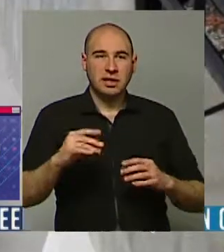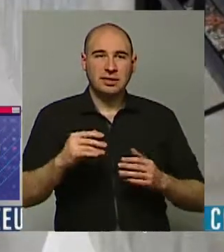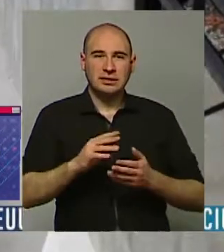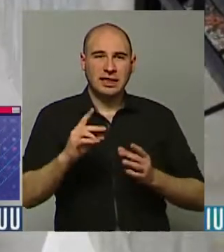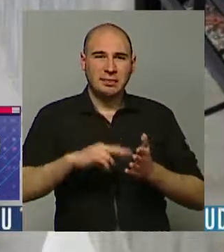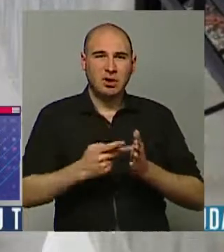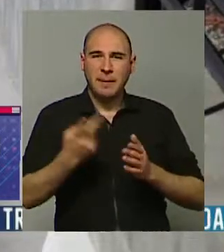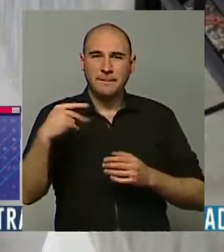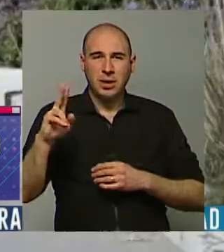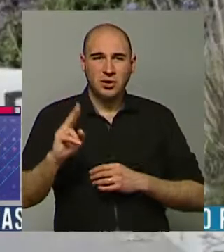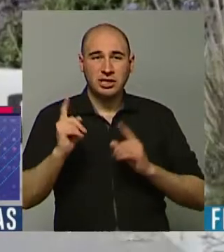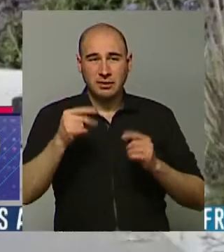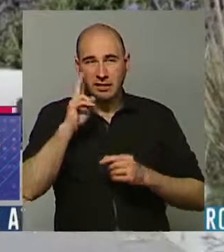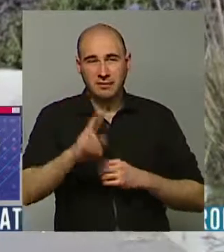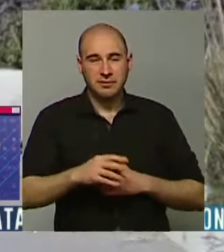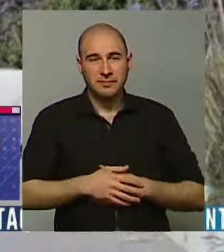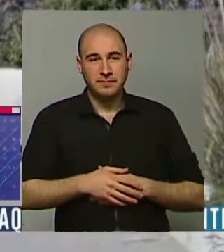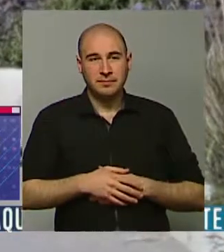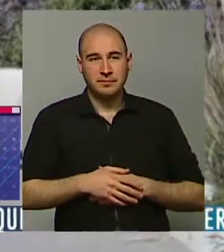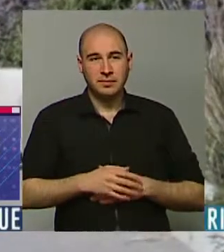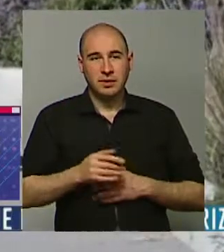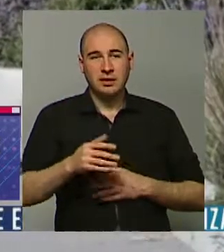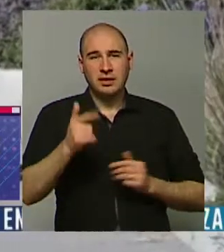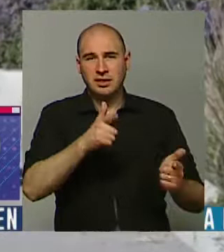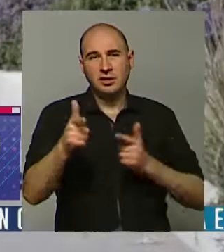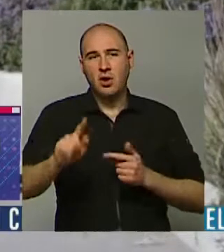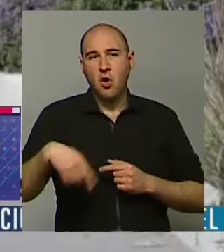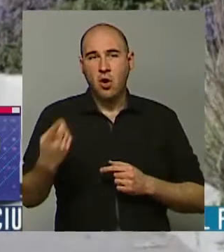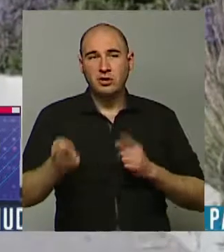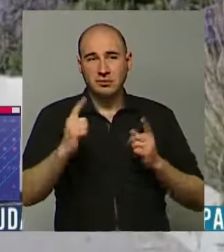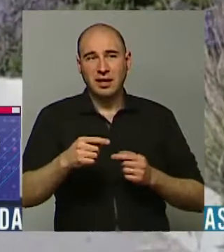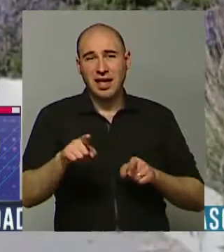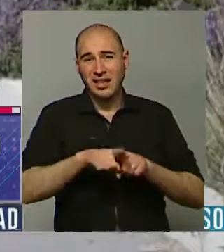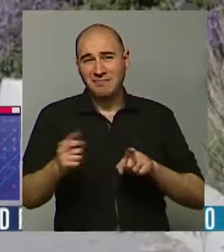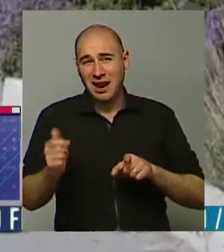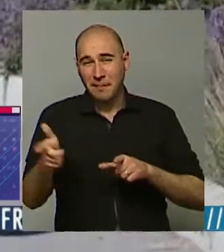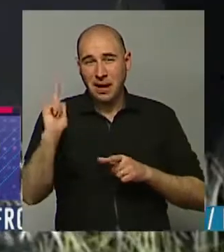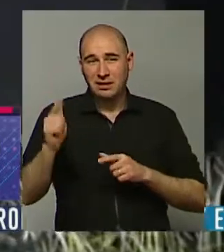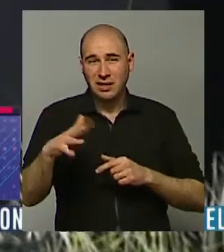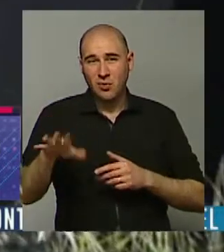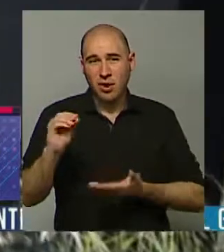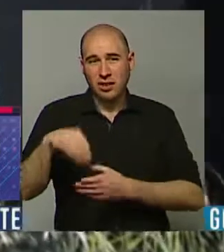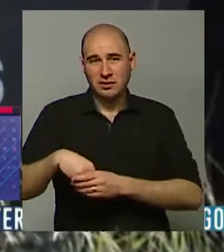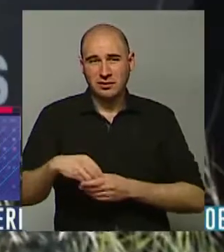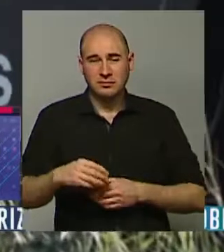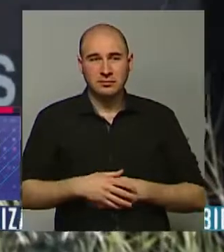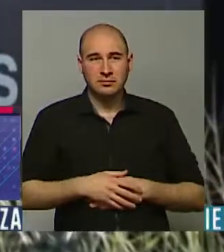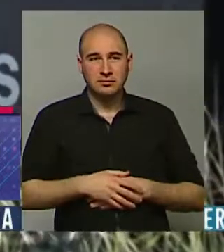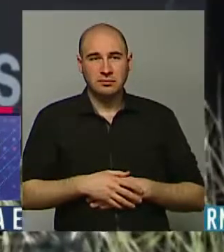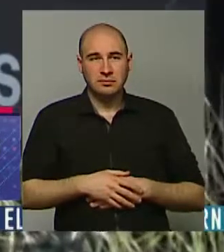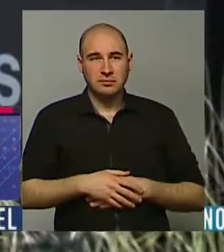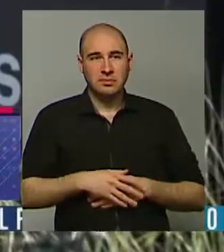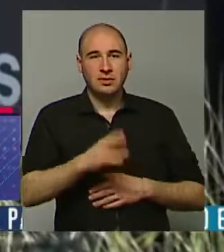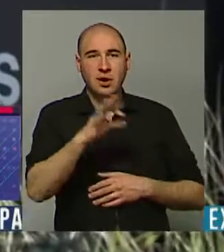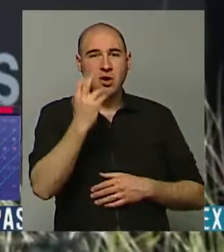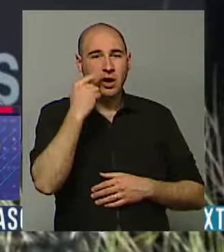sensible. Inclusive estaba viendo que había otro de los tiroteos que inclusive mató hasta la hermana que estaba en el lugar. El de